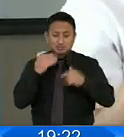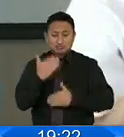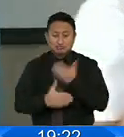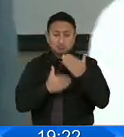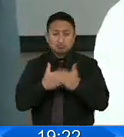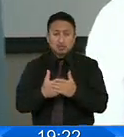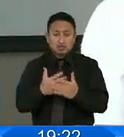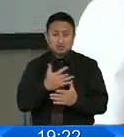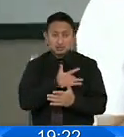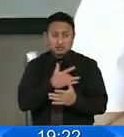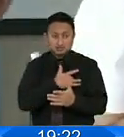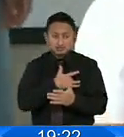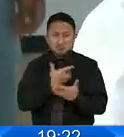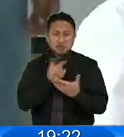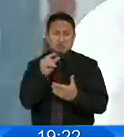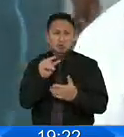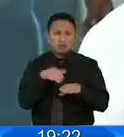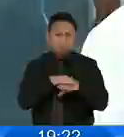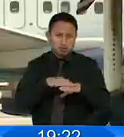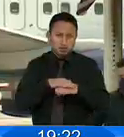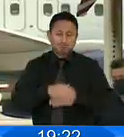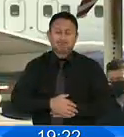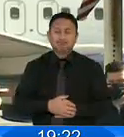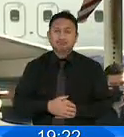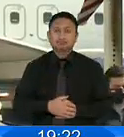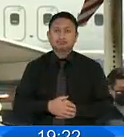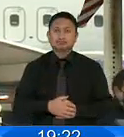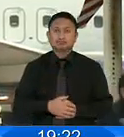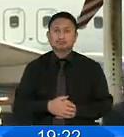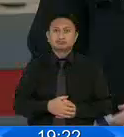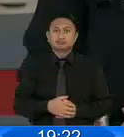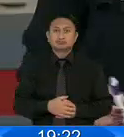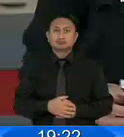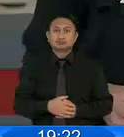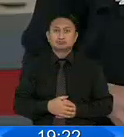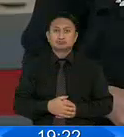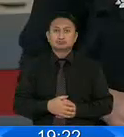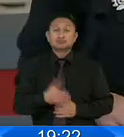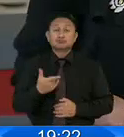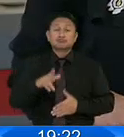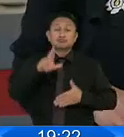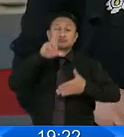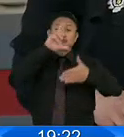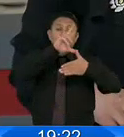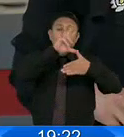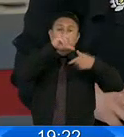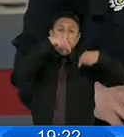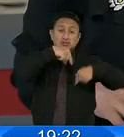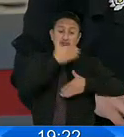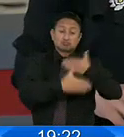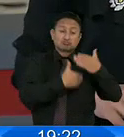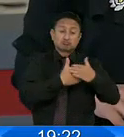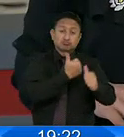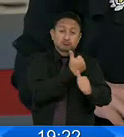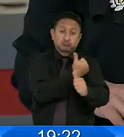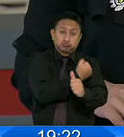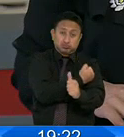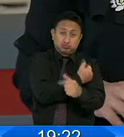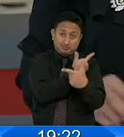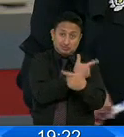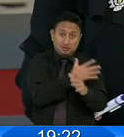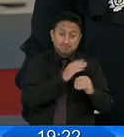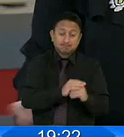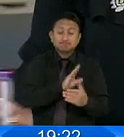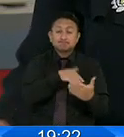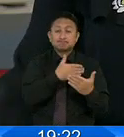secundarios son leves, informó Priscila Cadena. En Latinoamérica avanza la vacunación contra el coronavirus. Hasta el